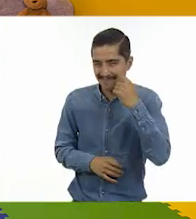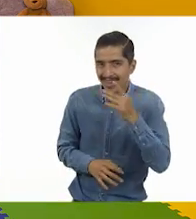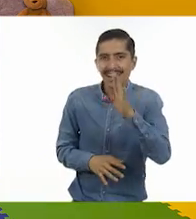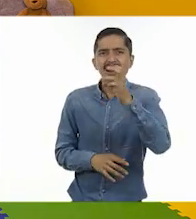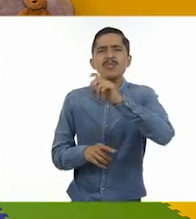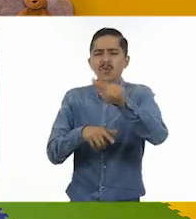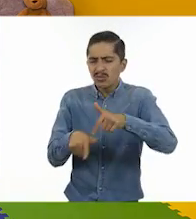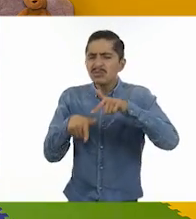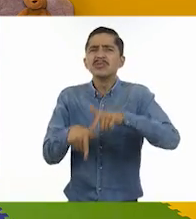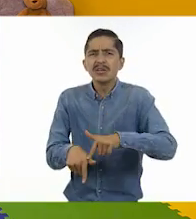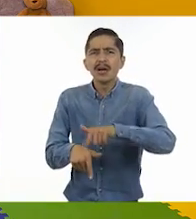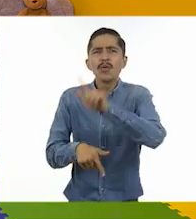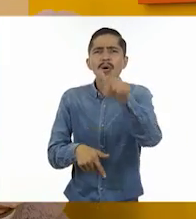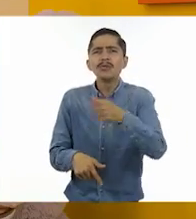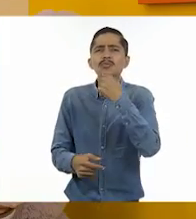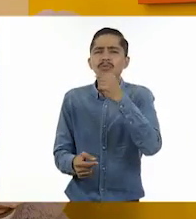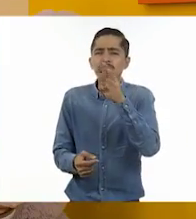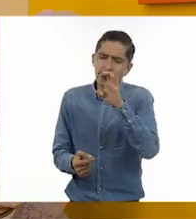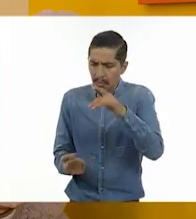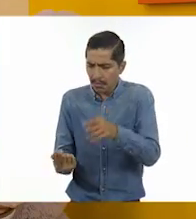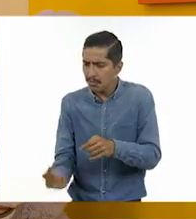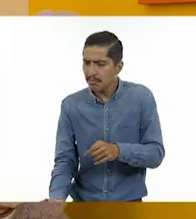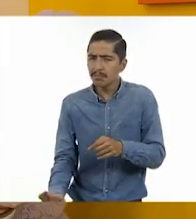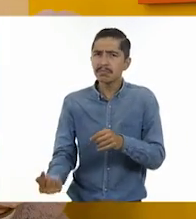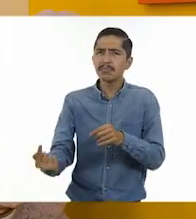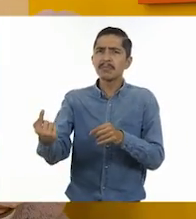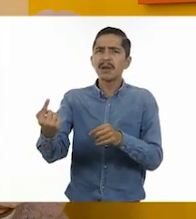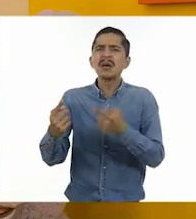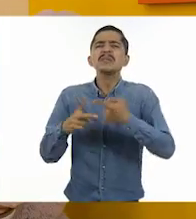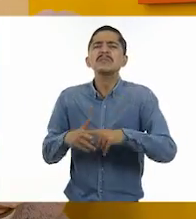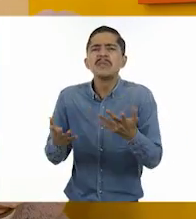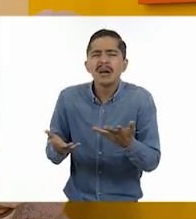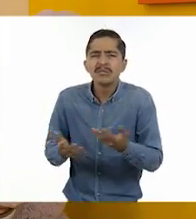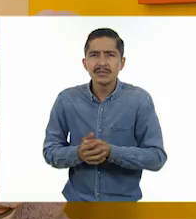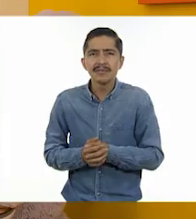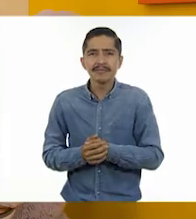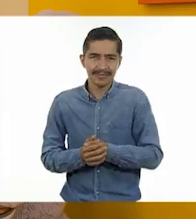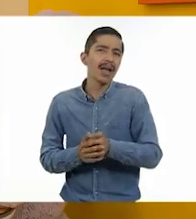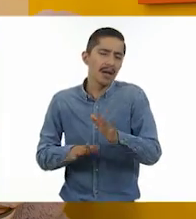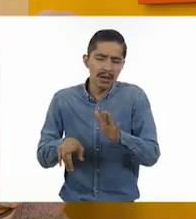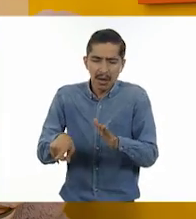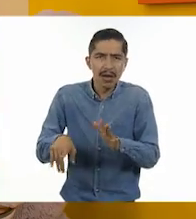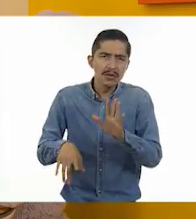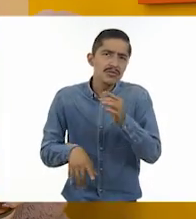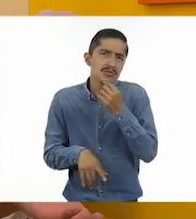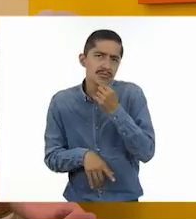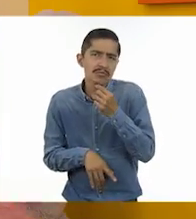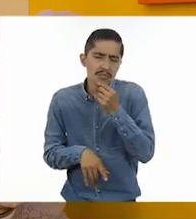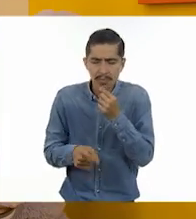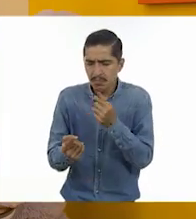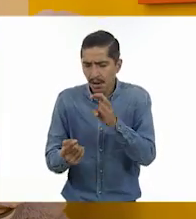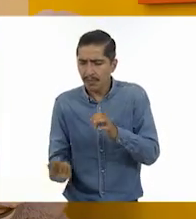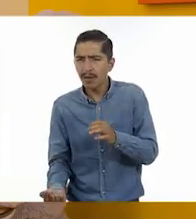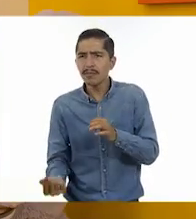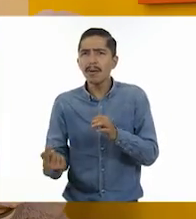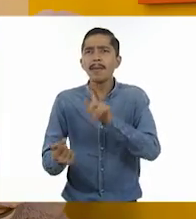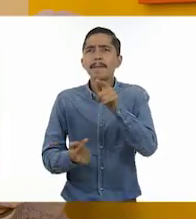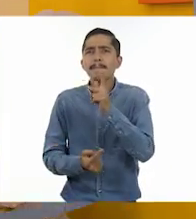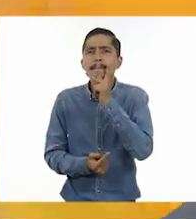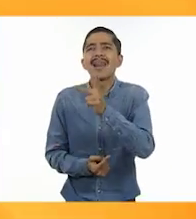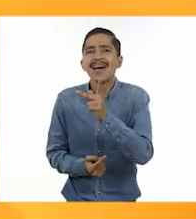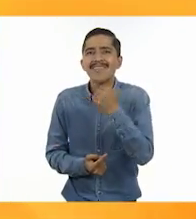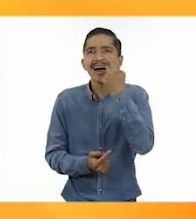y los niños salir creciendo, Evelyn? Empiezan a intentar decir palabras y por lo general no les